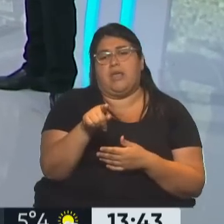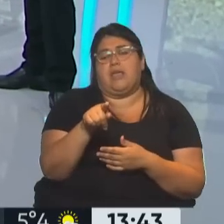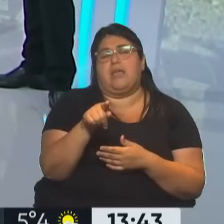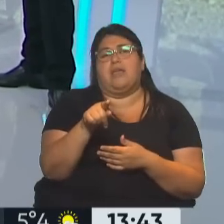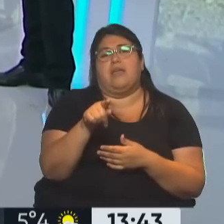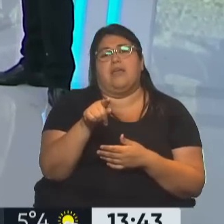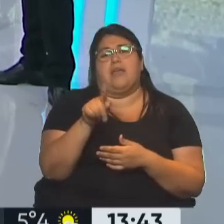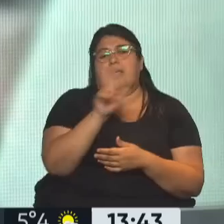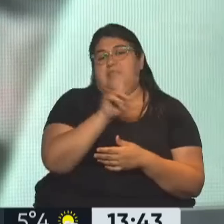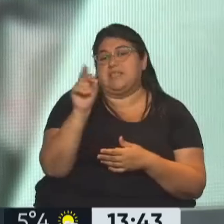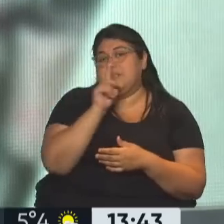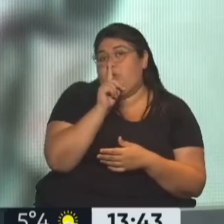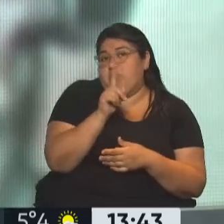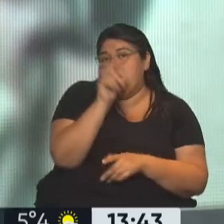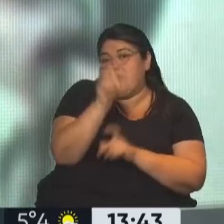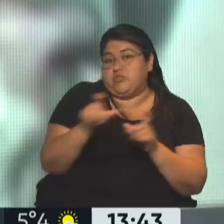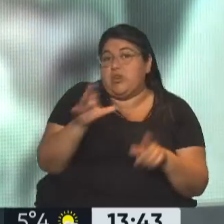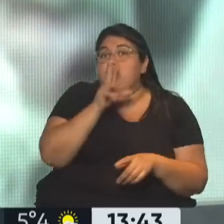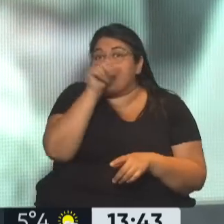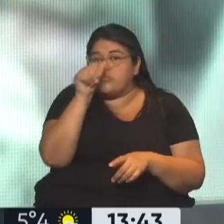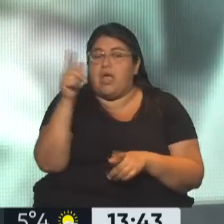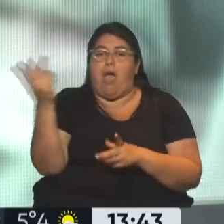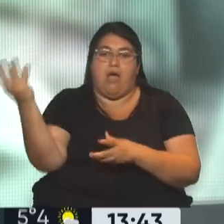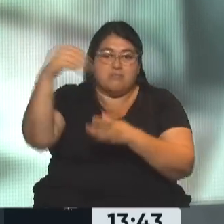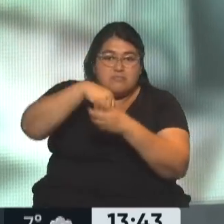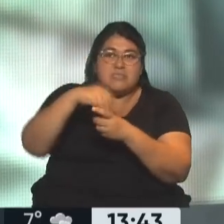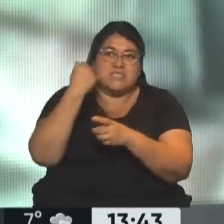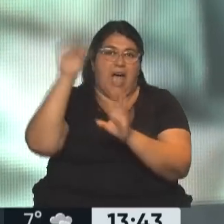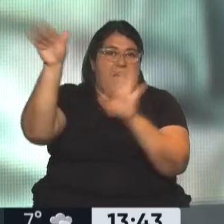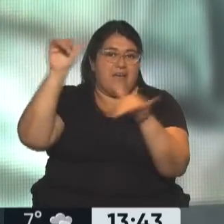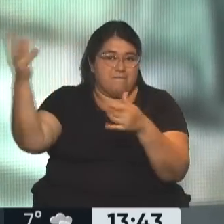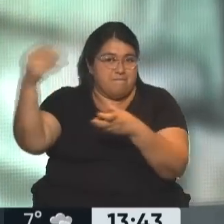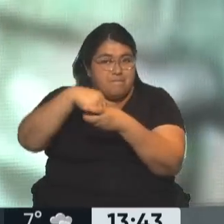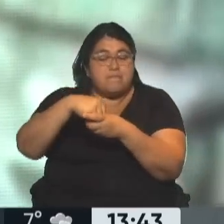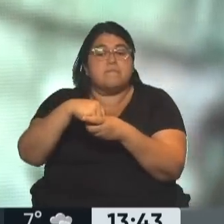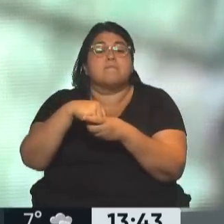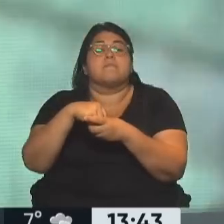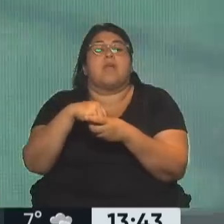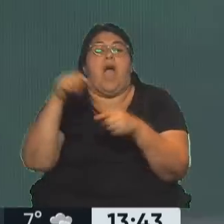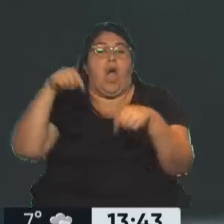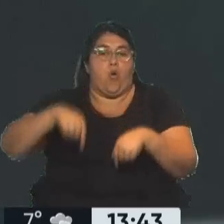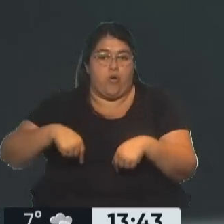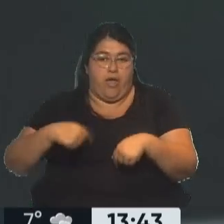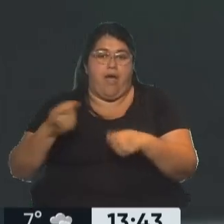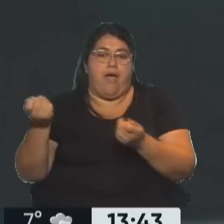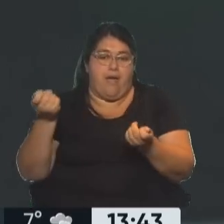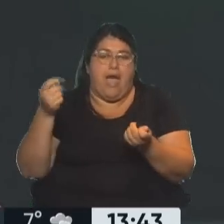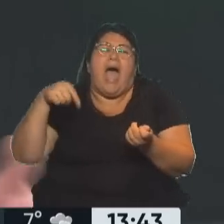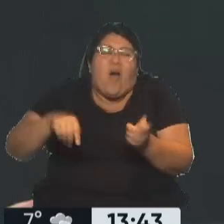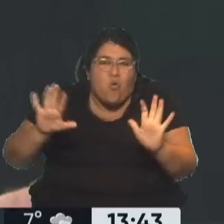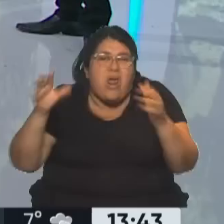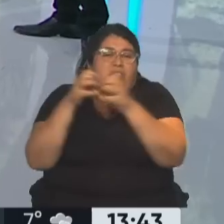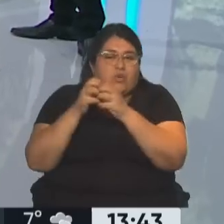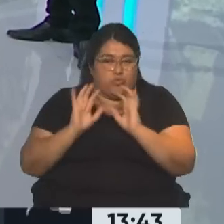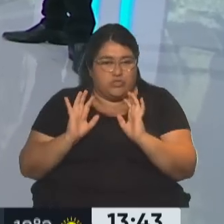cantidad de 300.000 reservistas que Rusia había convocado para la guerra y que ahora, bueno, es lo que está en discusión, ¿no? Pero